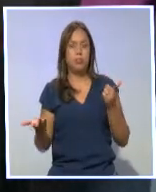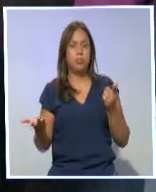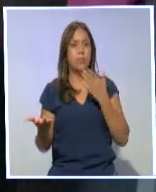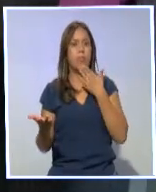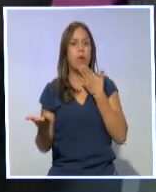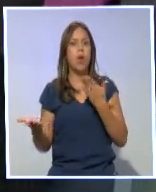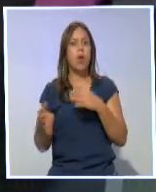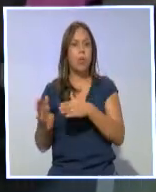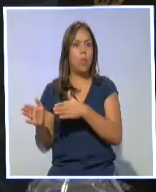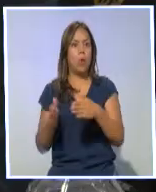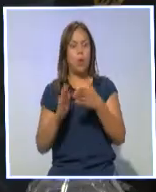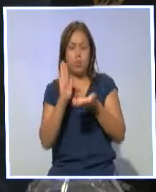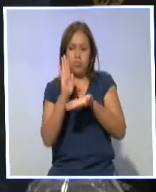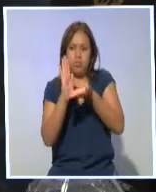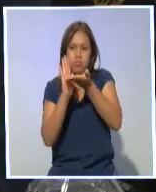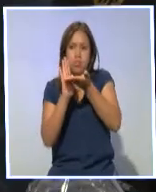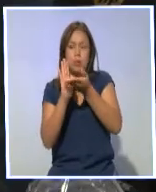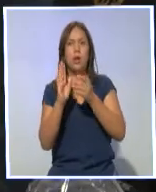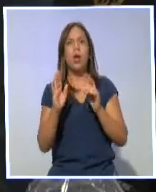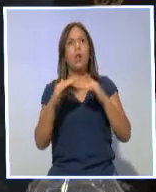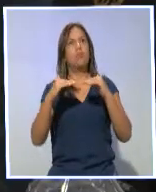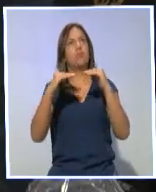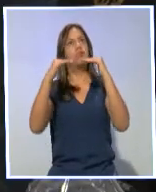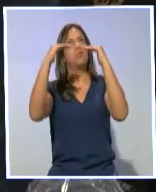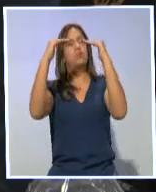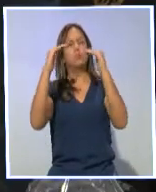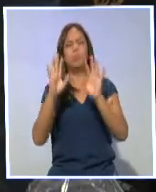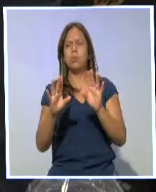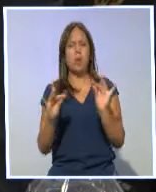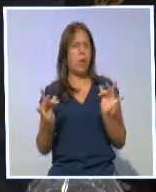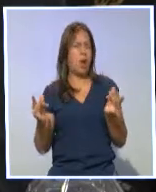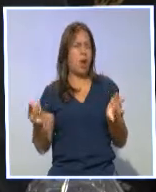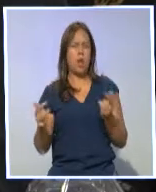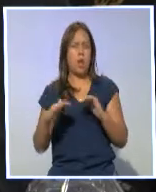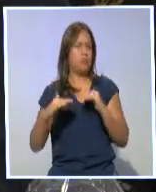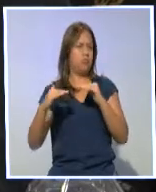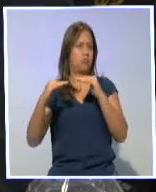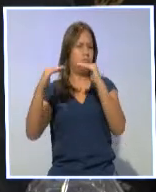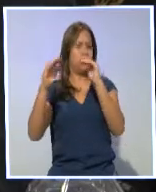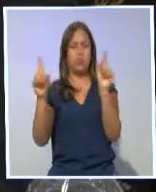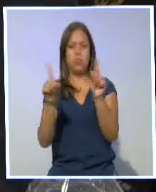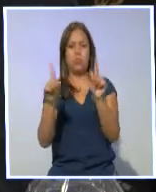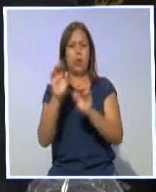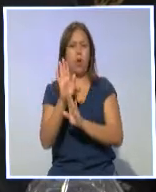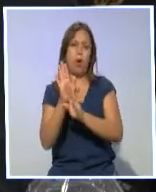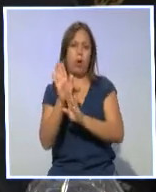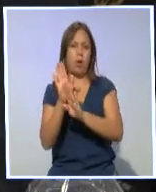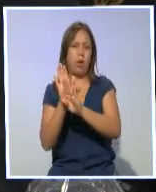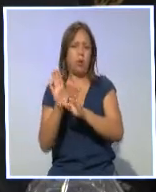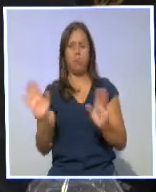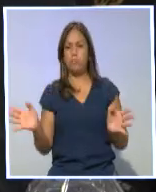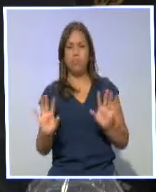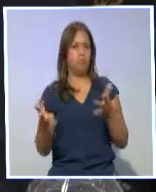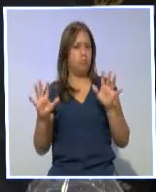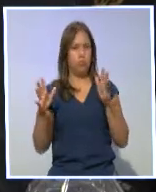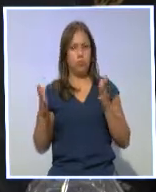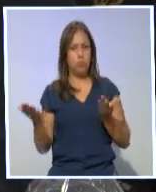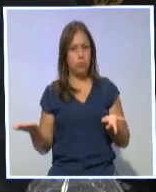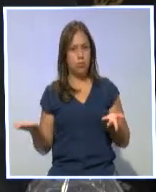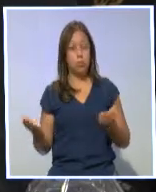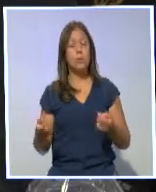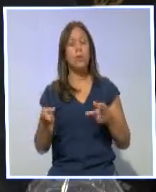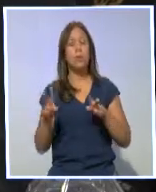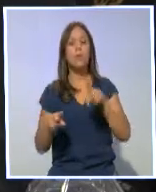en orden ascendente. Yo creo que la calidad no es una figura hacia arriba siempre, porque puede haber retornos y puede